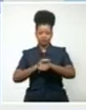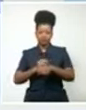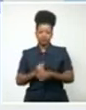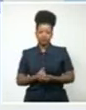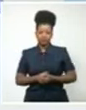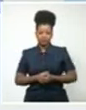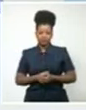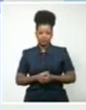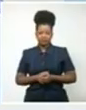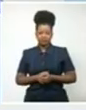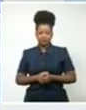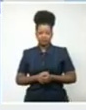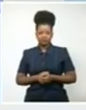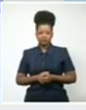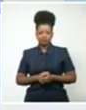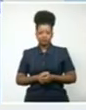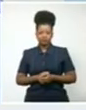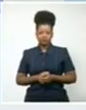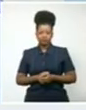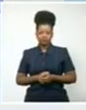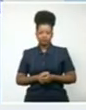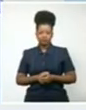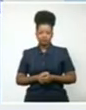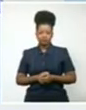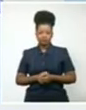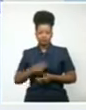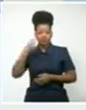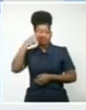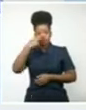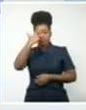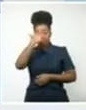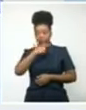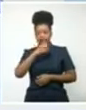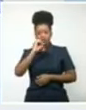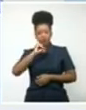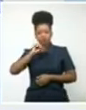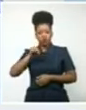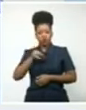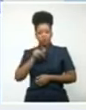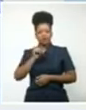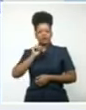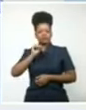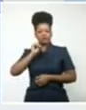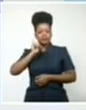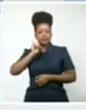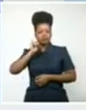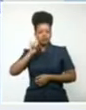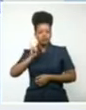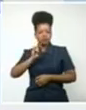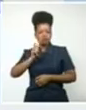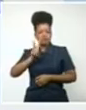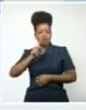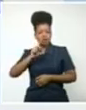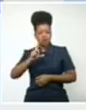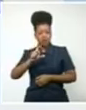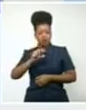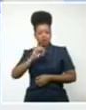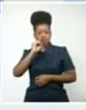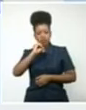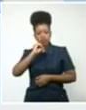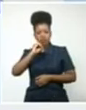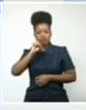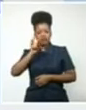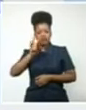día anterior. Ciego Dávila con 0,69, Villa Clara 0,39, Artemisa y Las Tunas